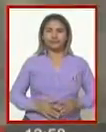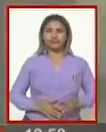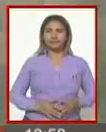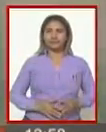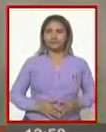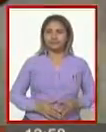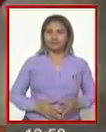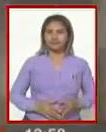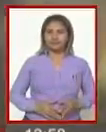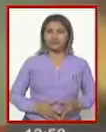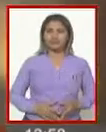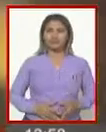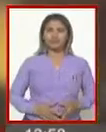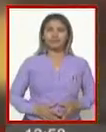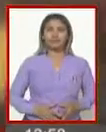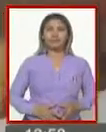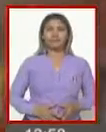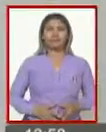770-88444.